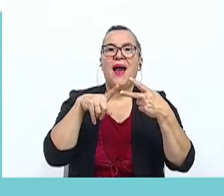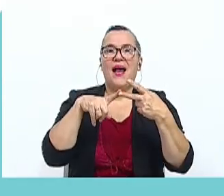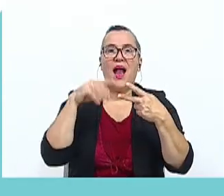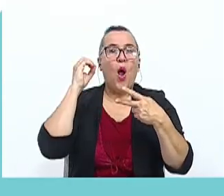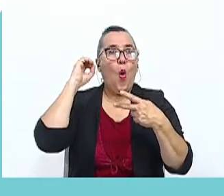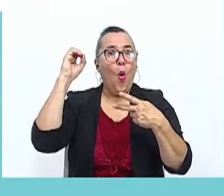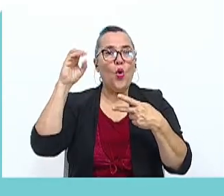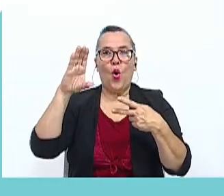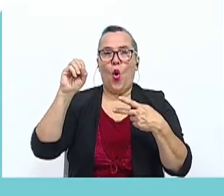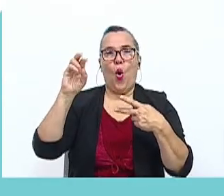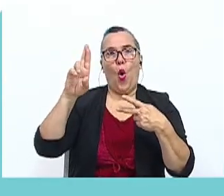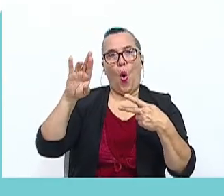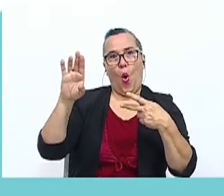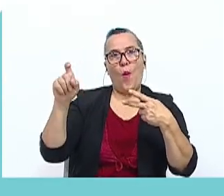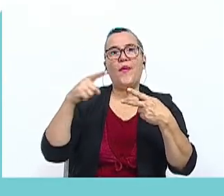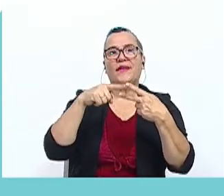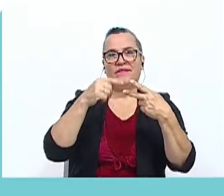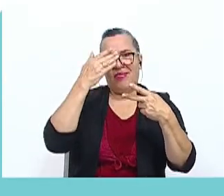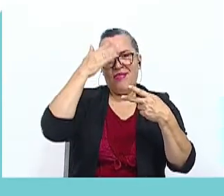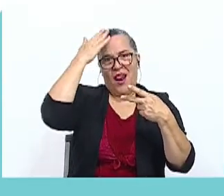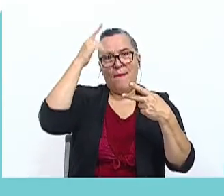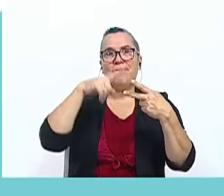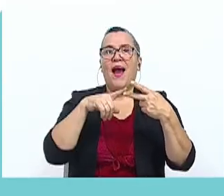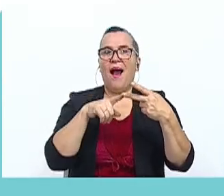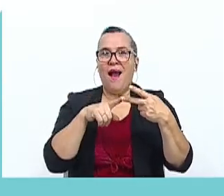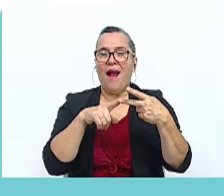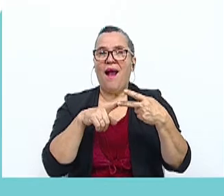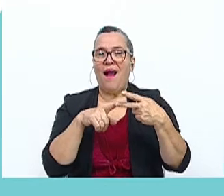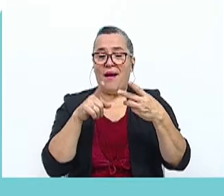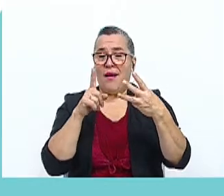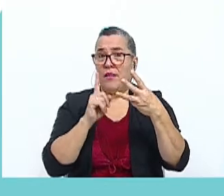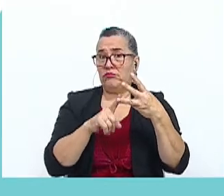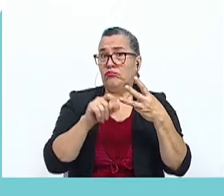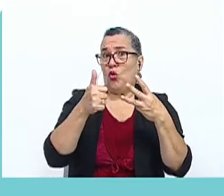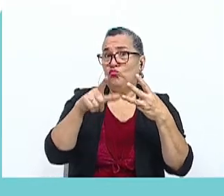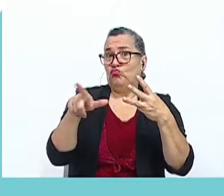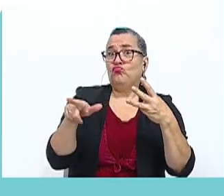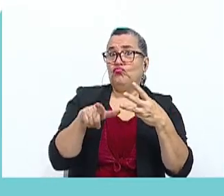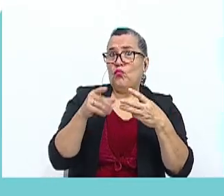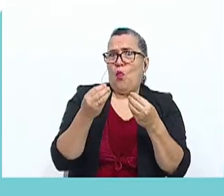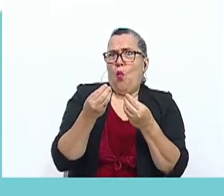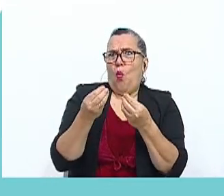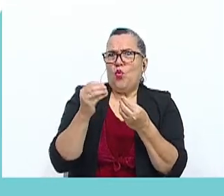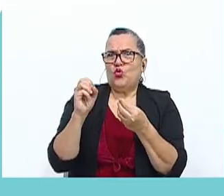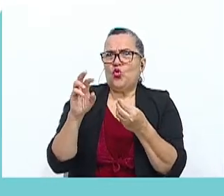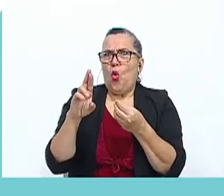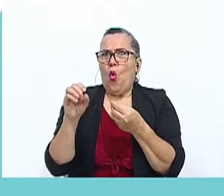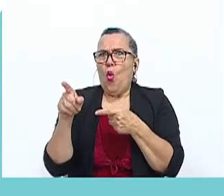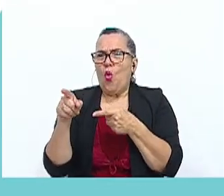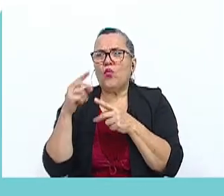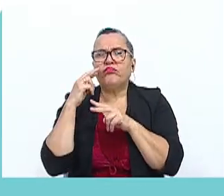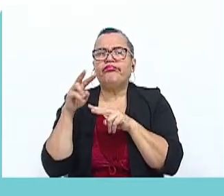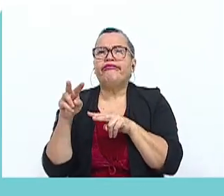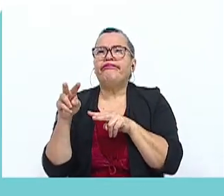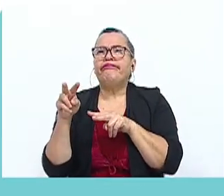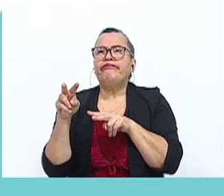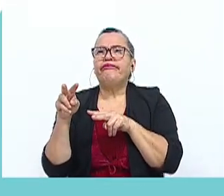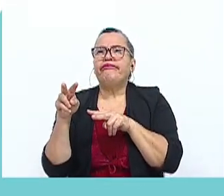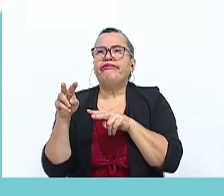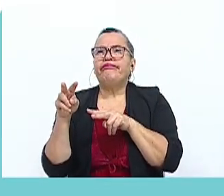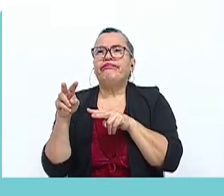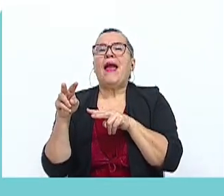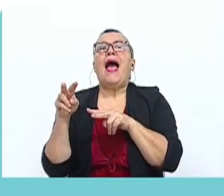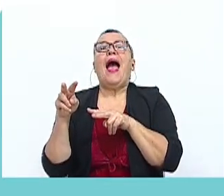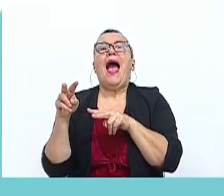y cobre encontramos en Talamanca. Hay otro lugar también que tiene mucho oro. Vamos a ver cuál es. En